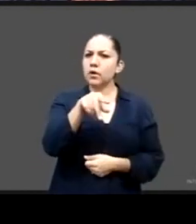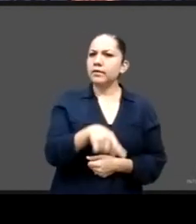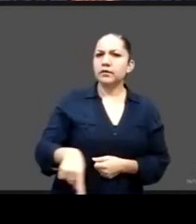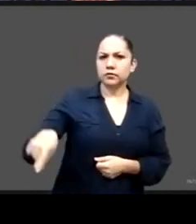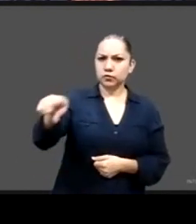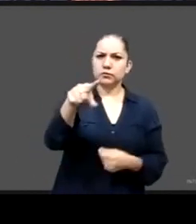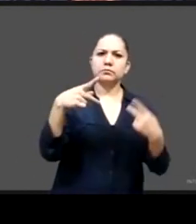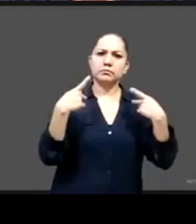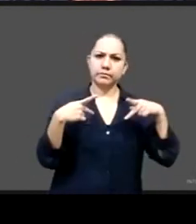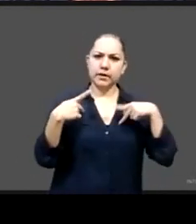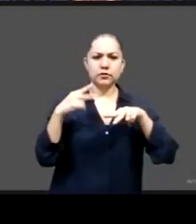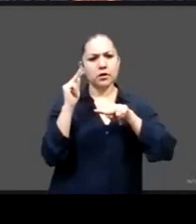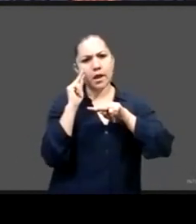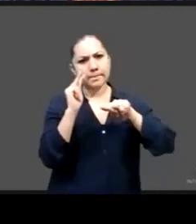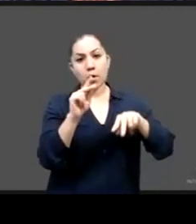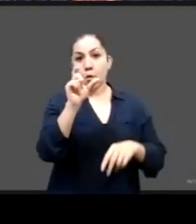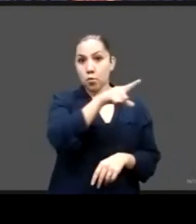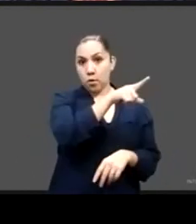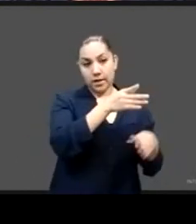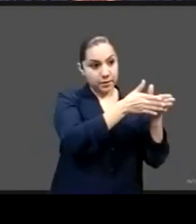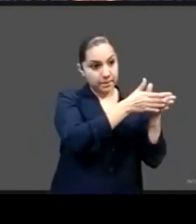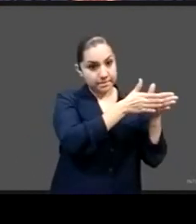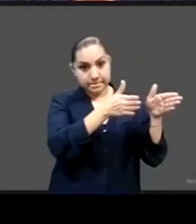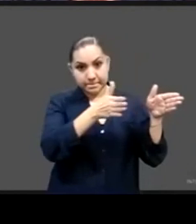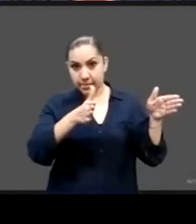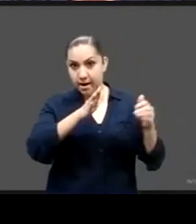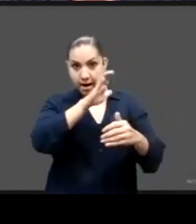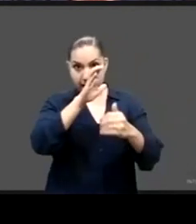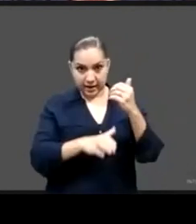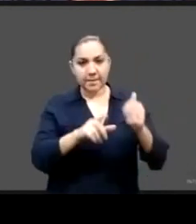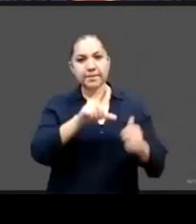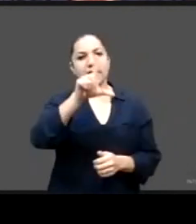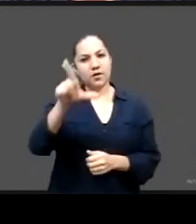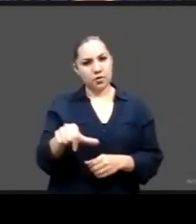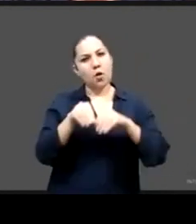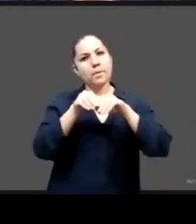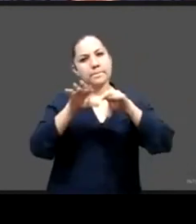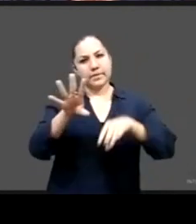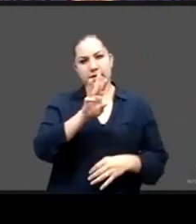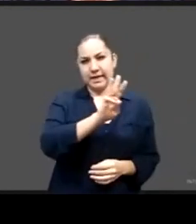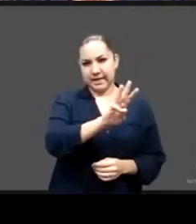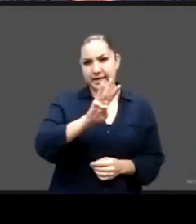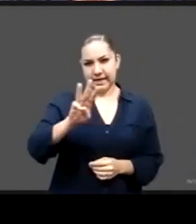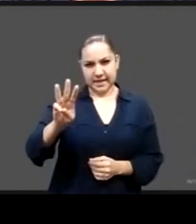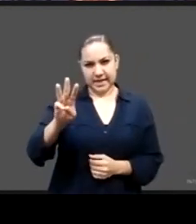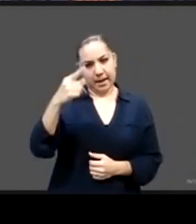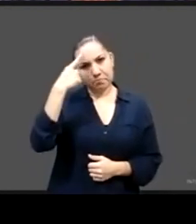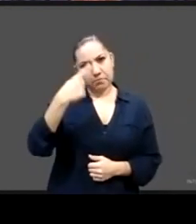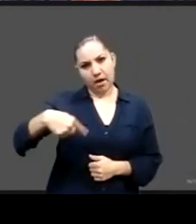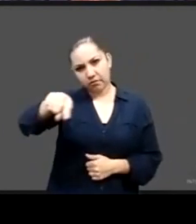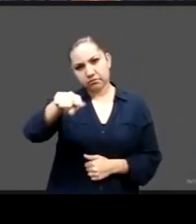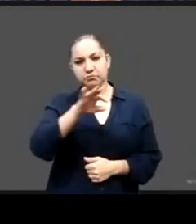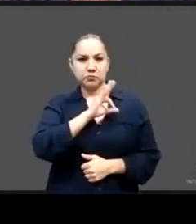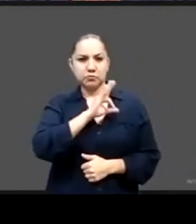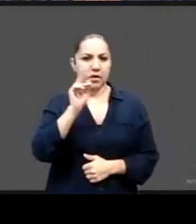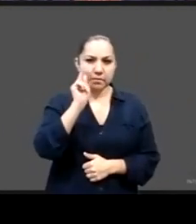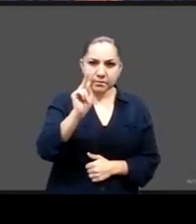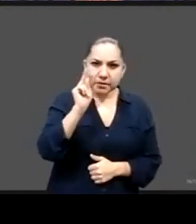del conversatorio en la Liga que compartiremos con ustedes en unos minutos en el chat.